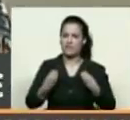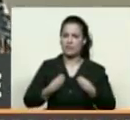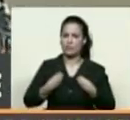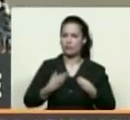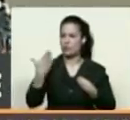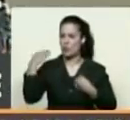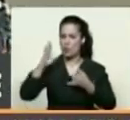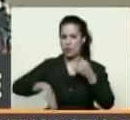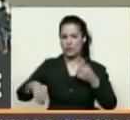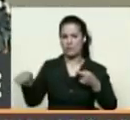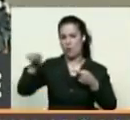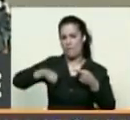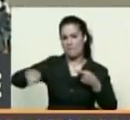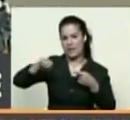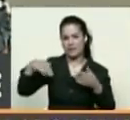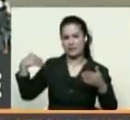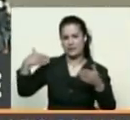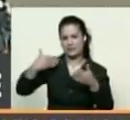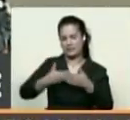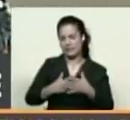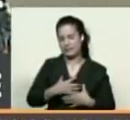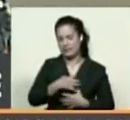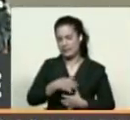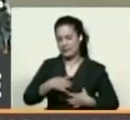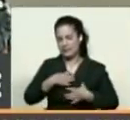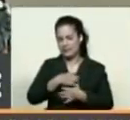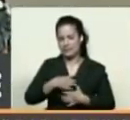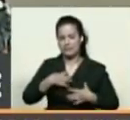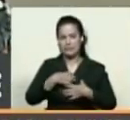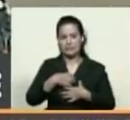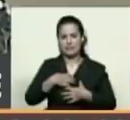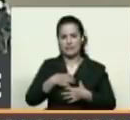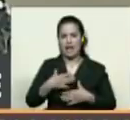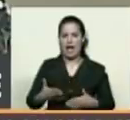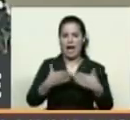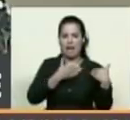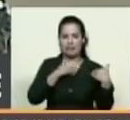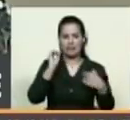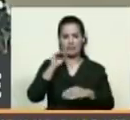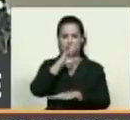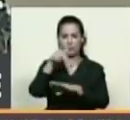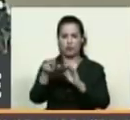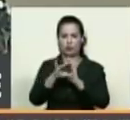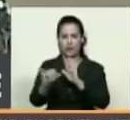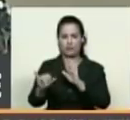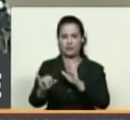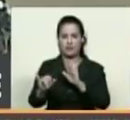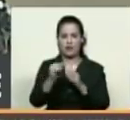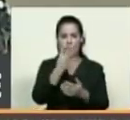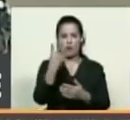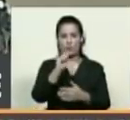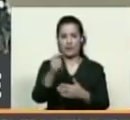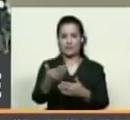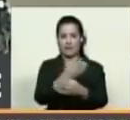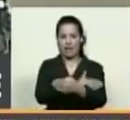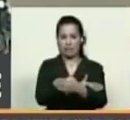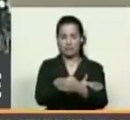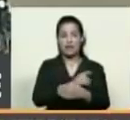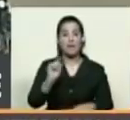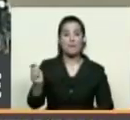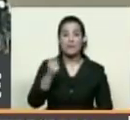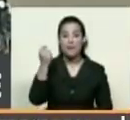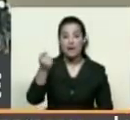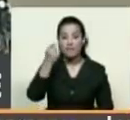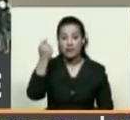meses aciagos de la Asamblea Nacional Constituyente y los 4 meses anteriores. Primera vez